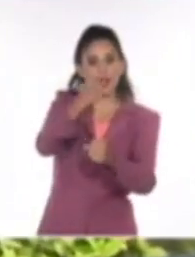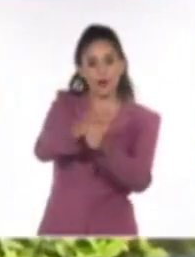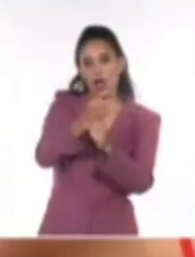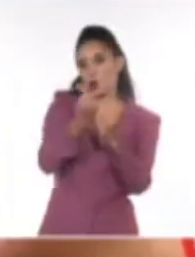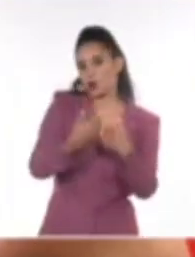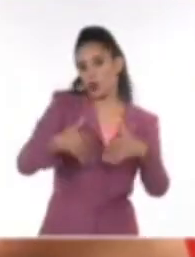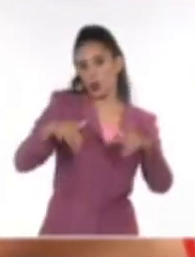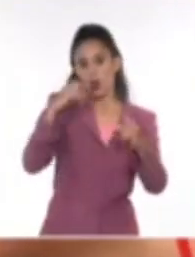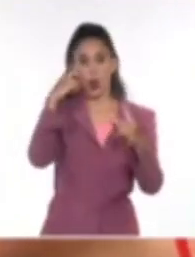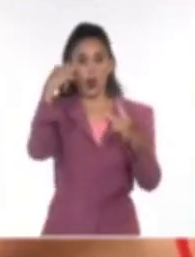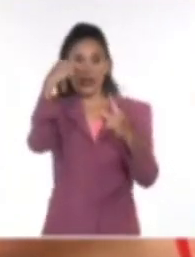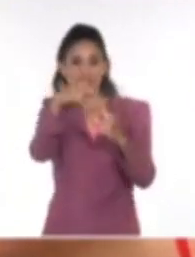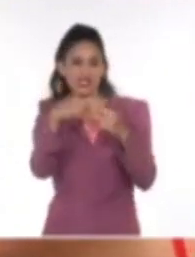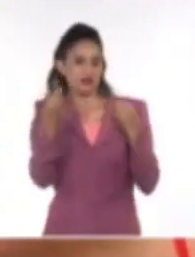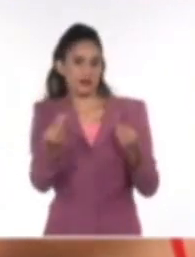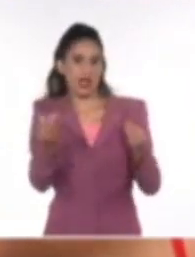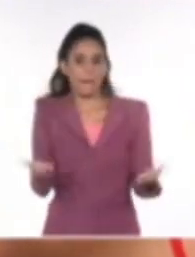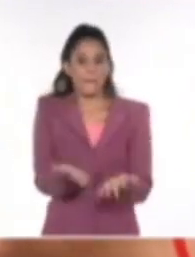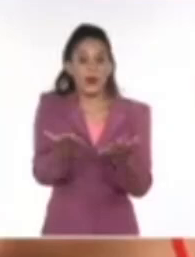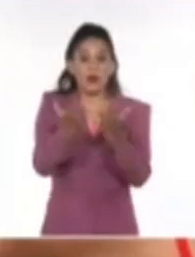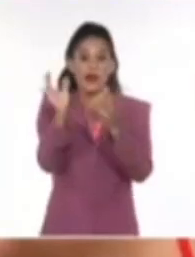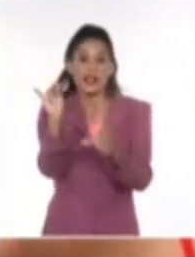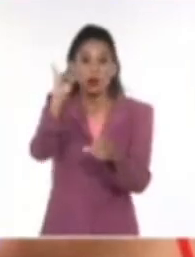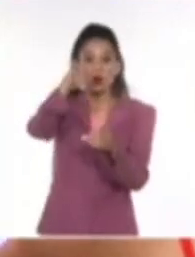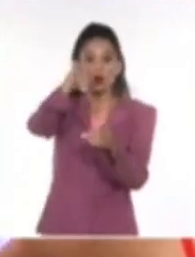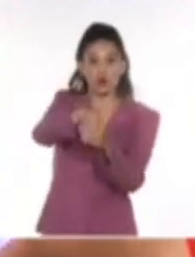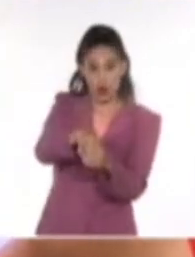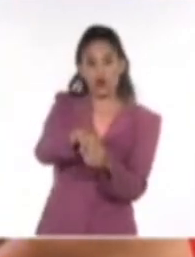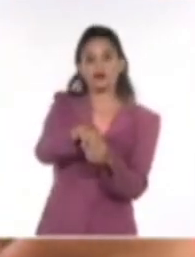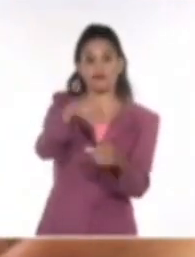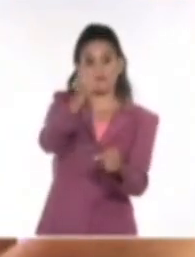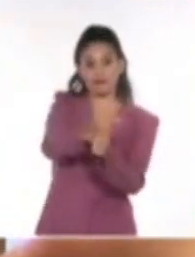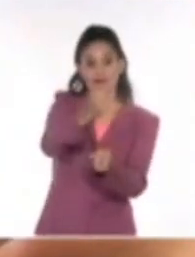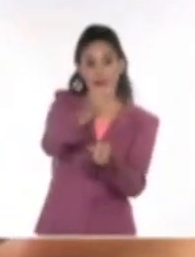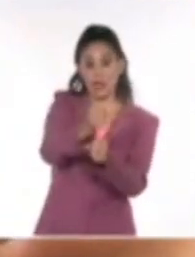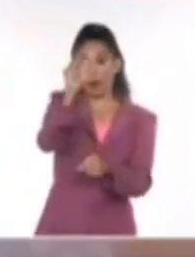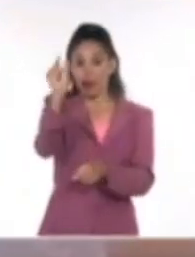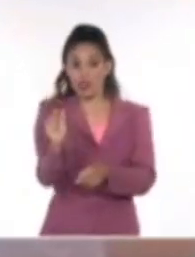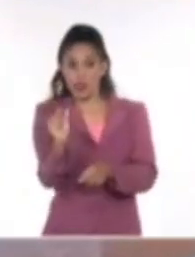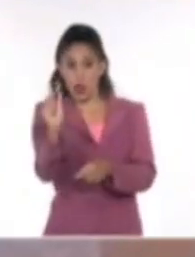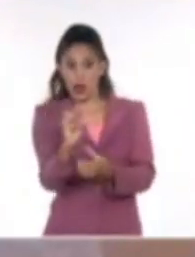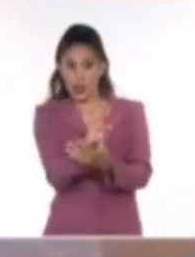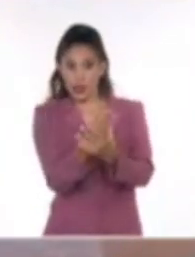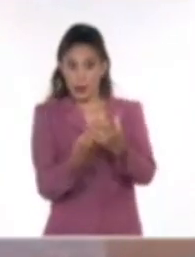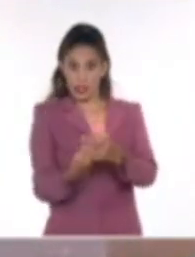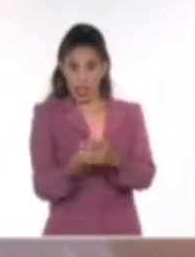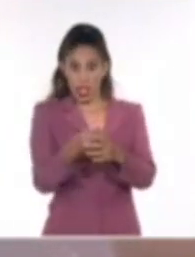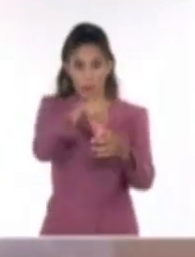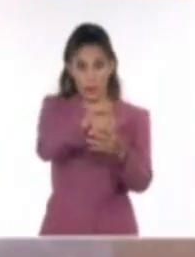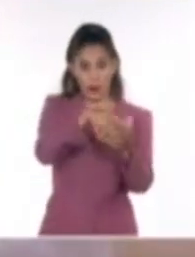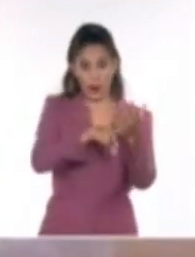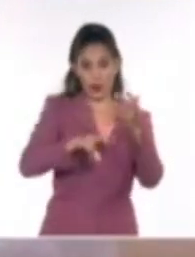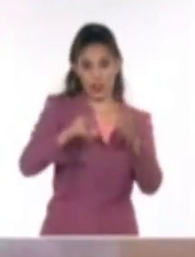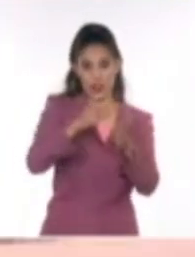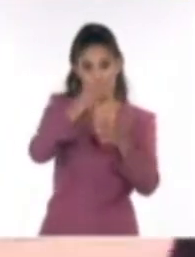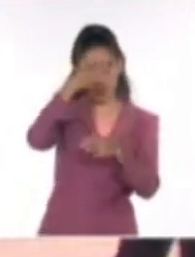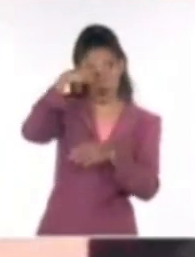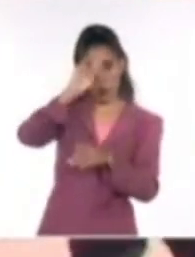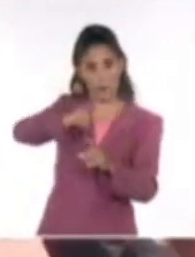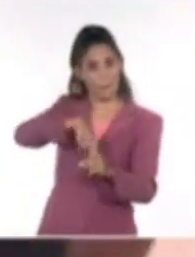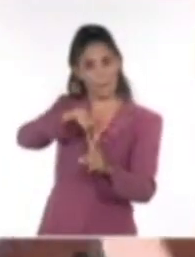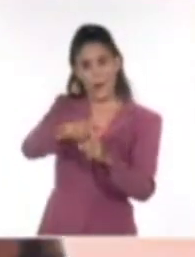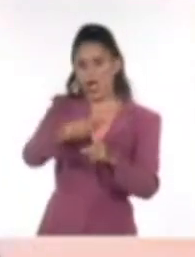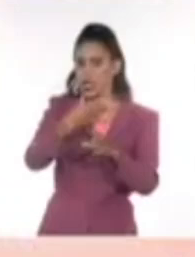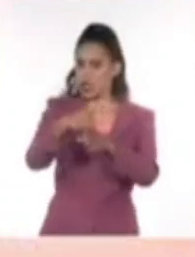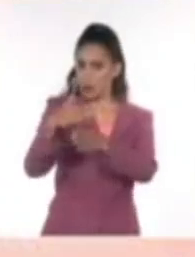tiene como objetivo promover la inclusión laboral de estas personas en la urbe santiaguera y eventualmente en todo el país.